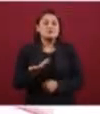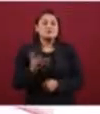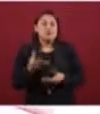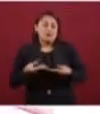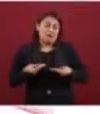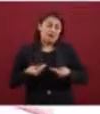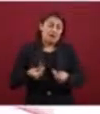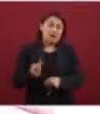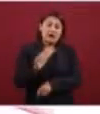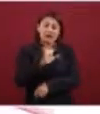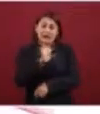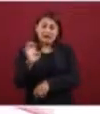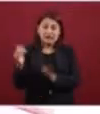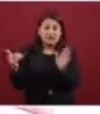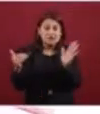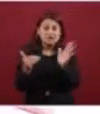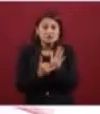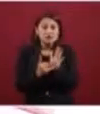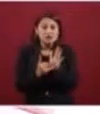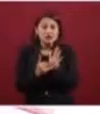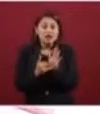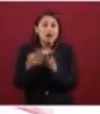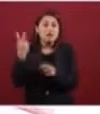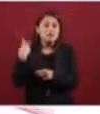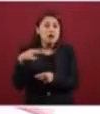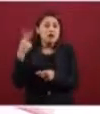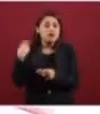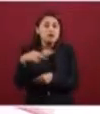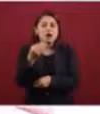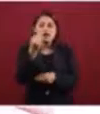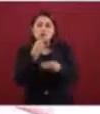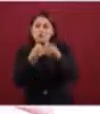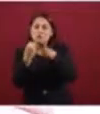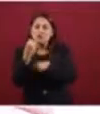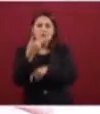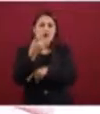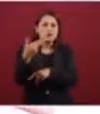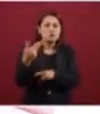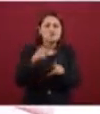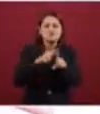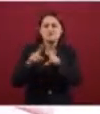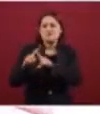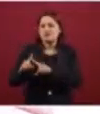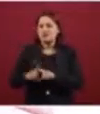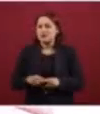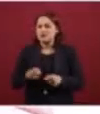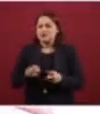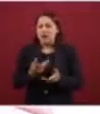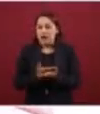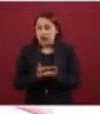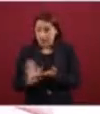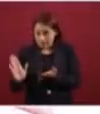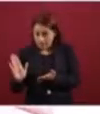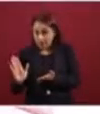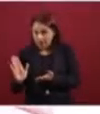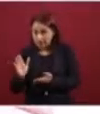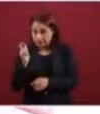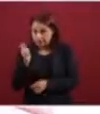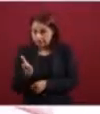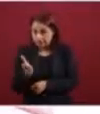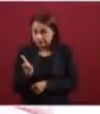500 mil pesos en viáticos, más aparte habría que contar los vuelos y otros gastos. Eso también lo